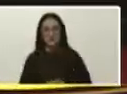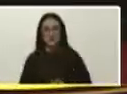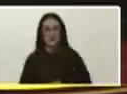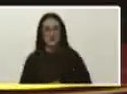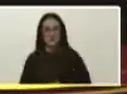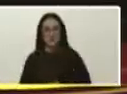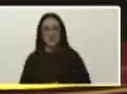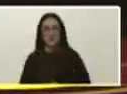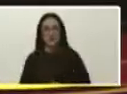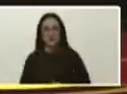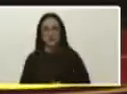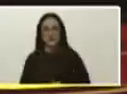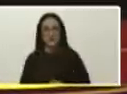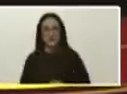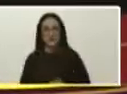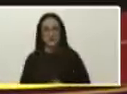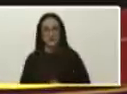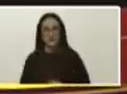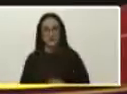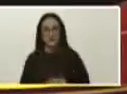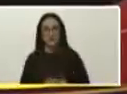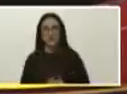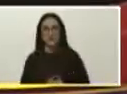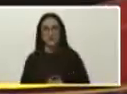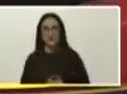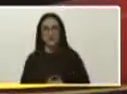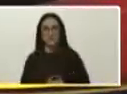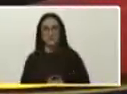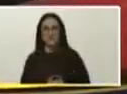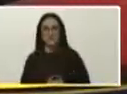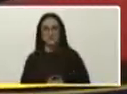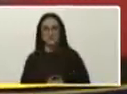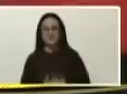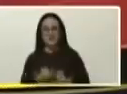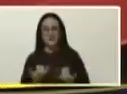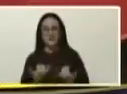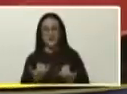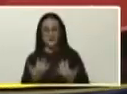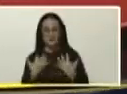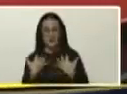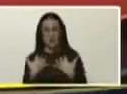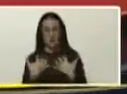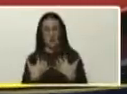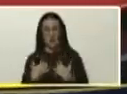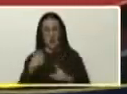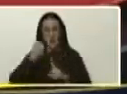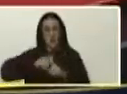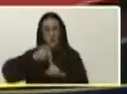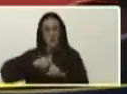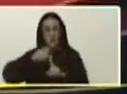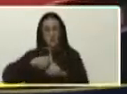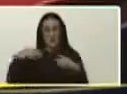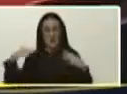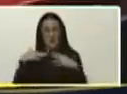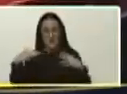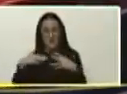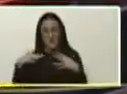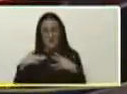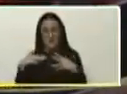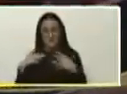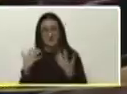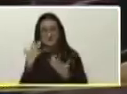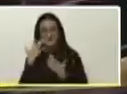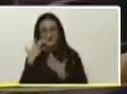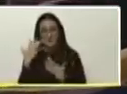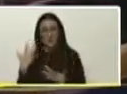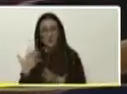Correcto. Así es. Bueno, en esa plena batalla se vio